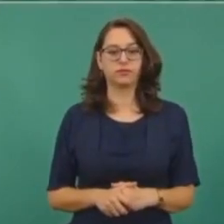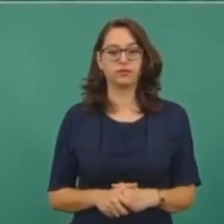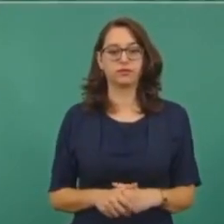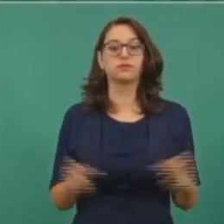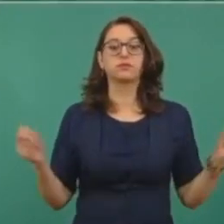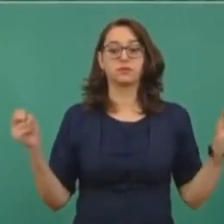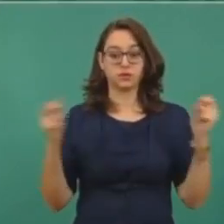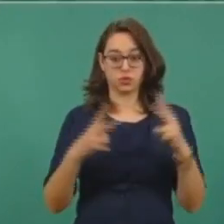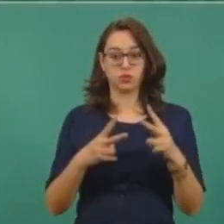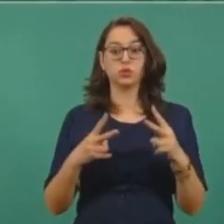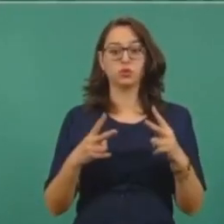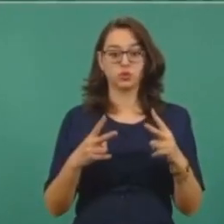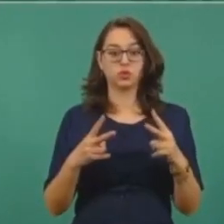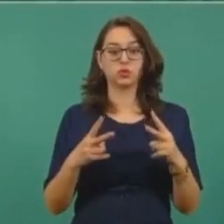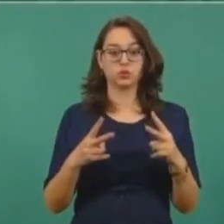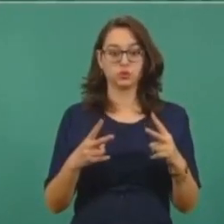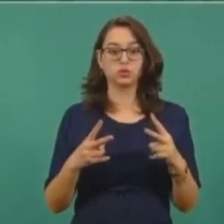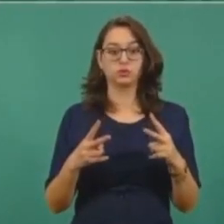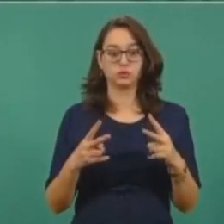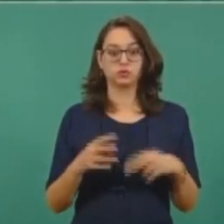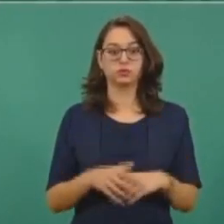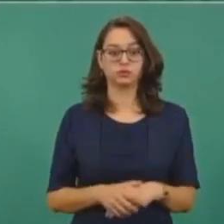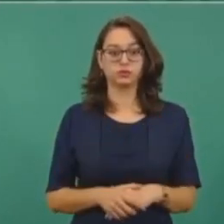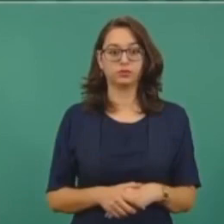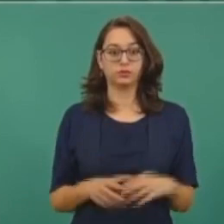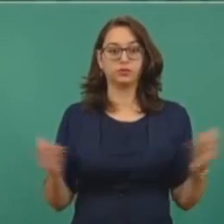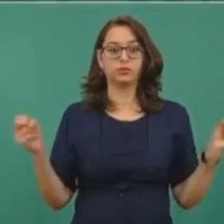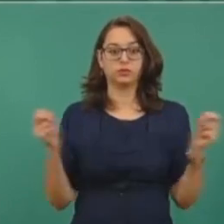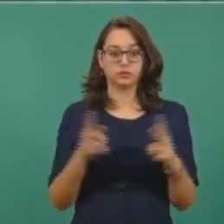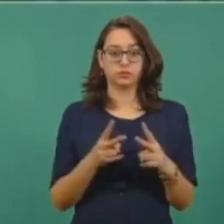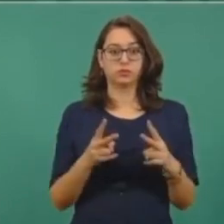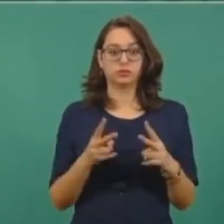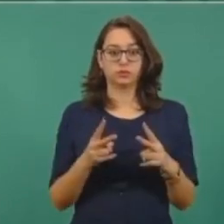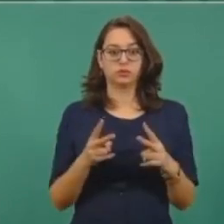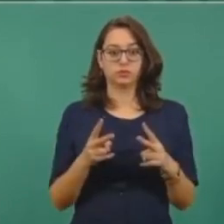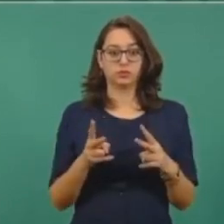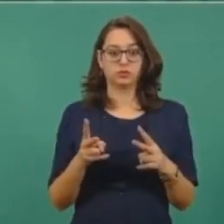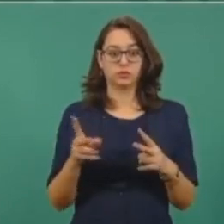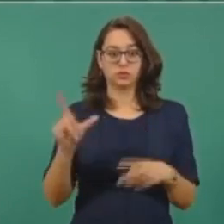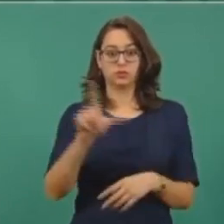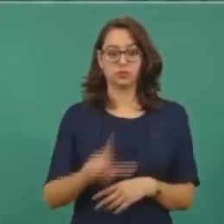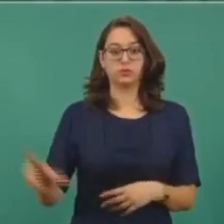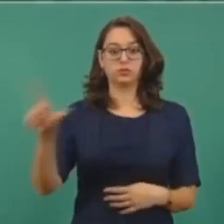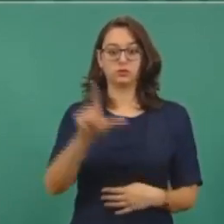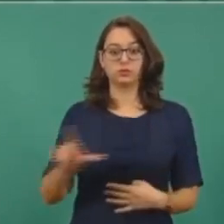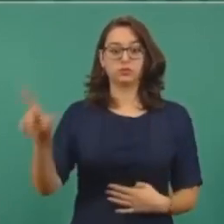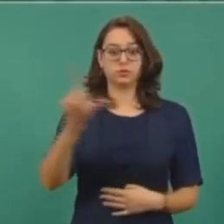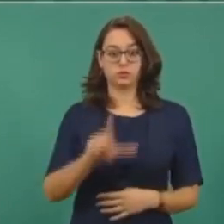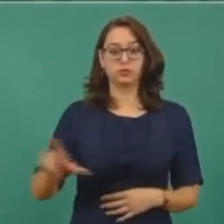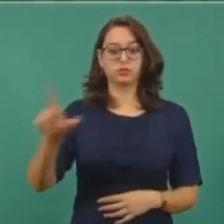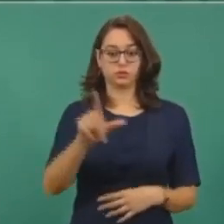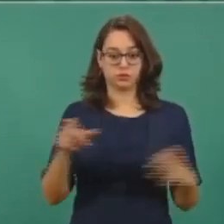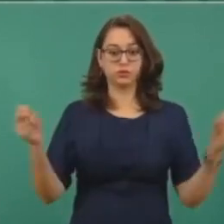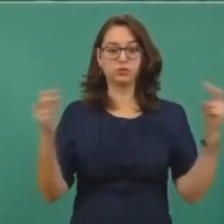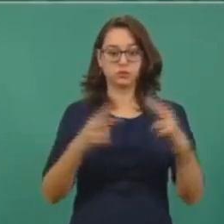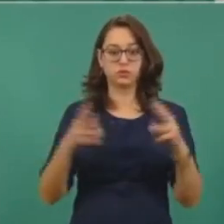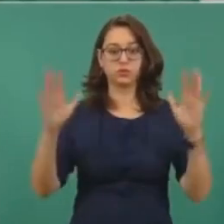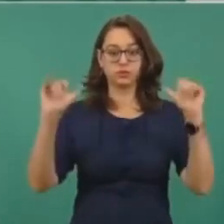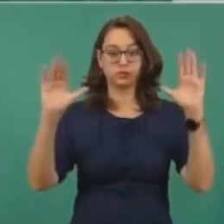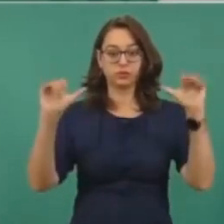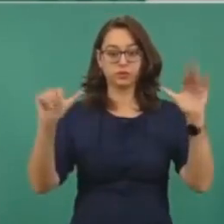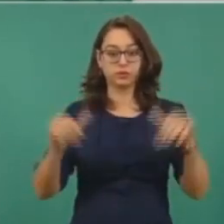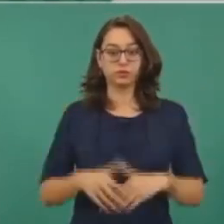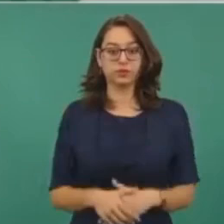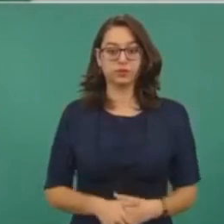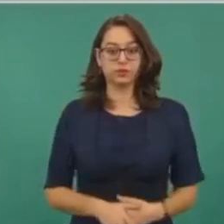entonces nos vemos aquí, ¿sí? Nos vemos el lunes, ¿sí?